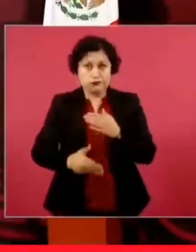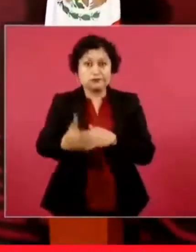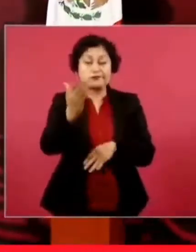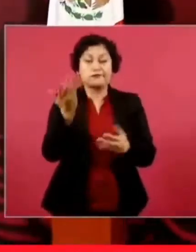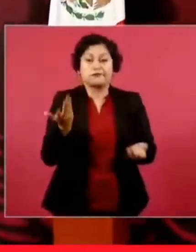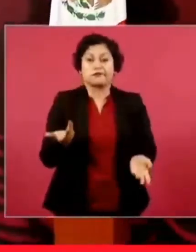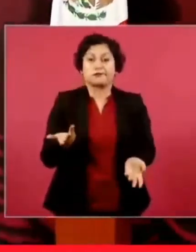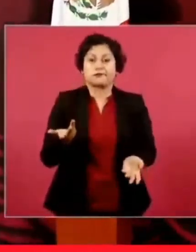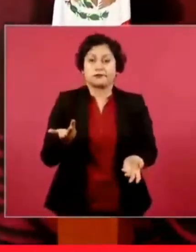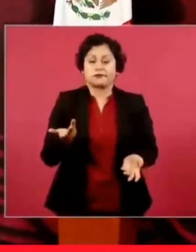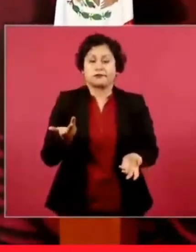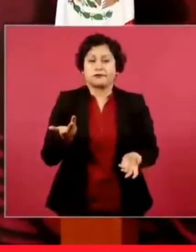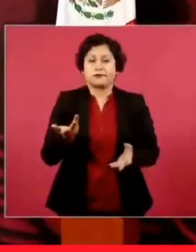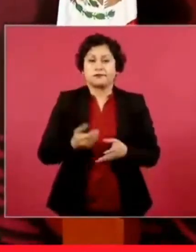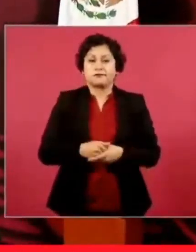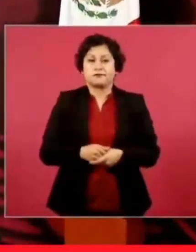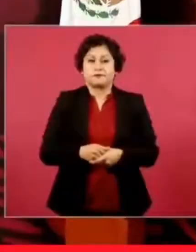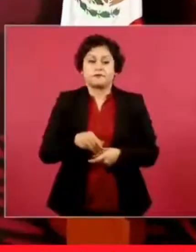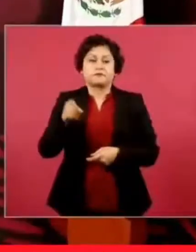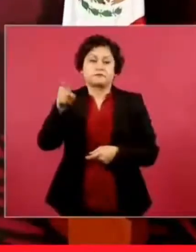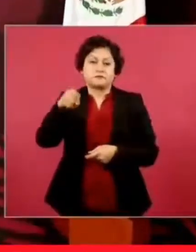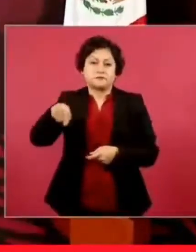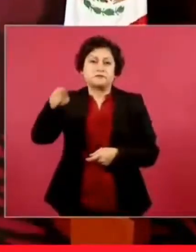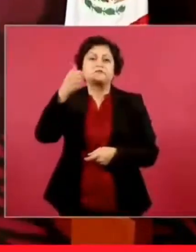Y seguir robando.